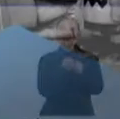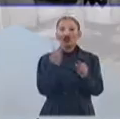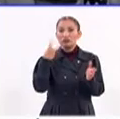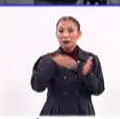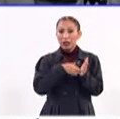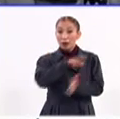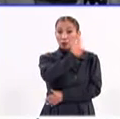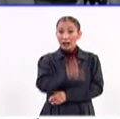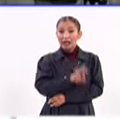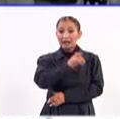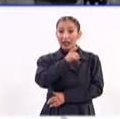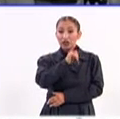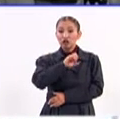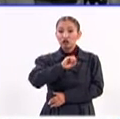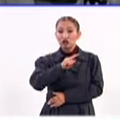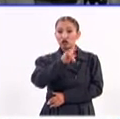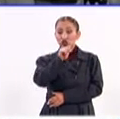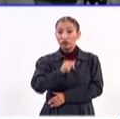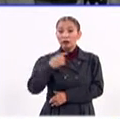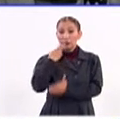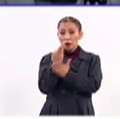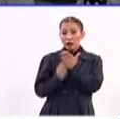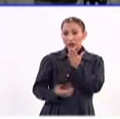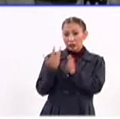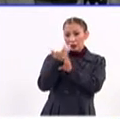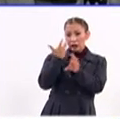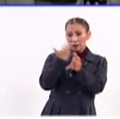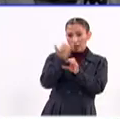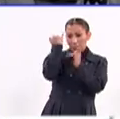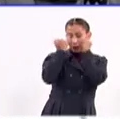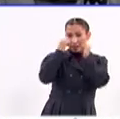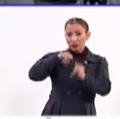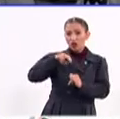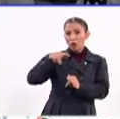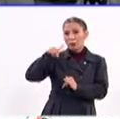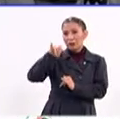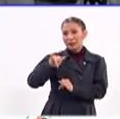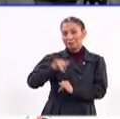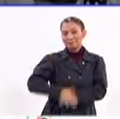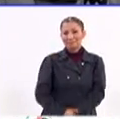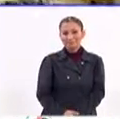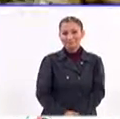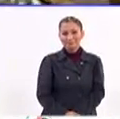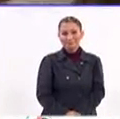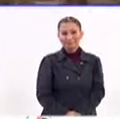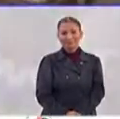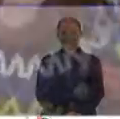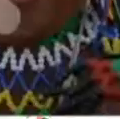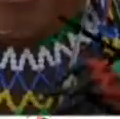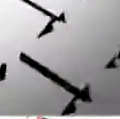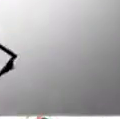En el año 2000 muere Charles Schulz, dibujante estadounidense, creador de Snoopy.